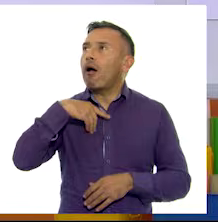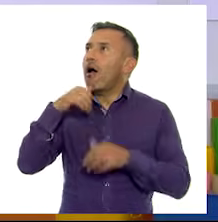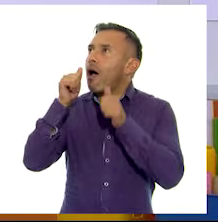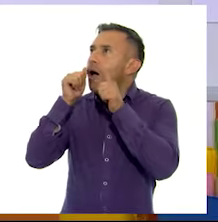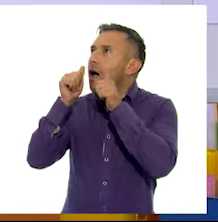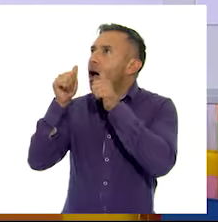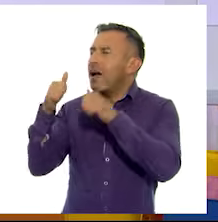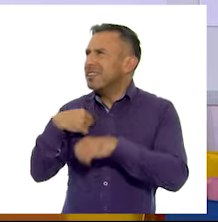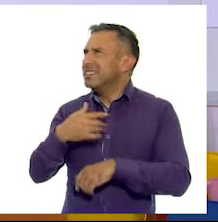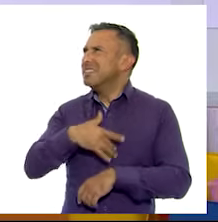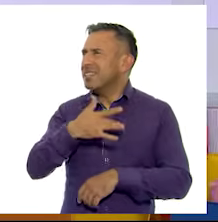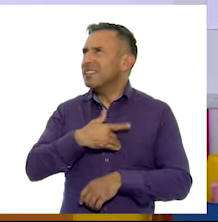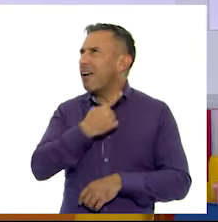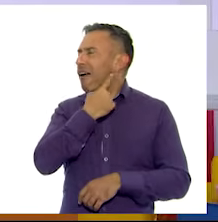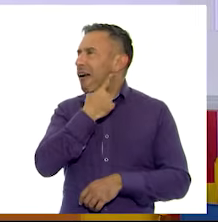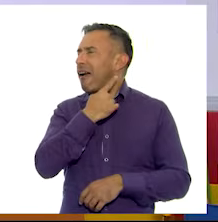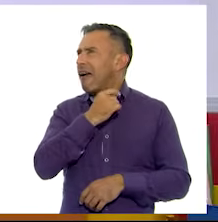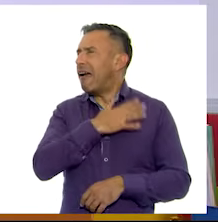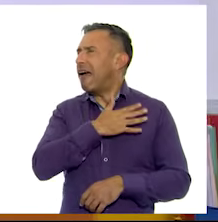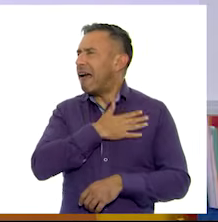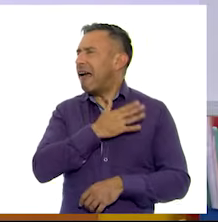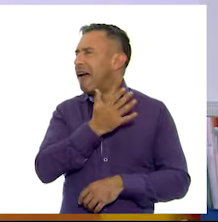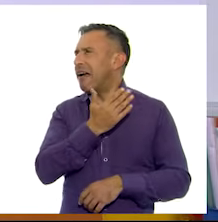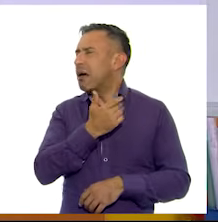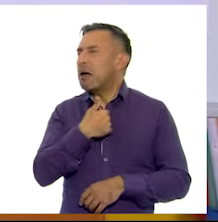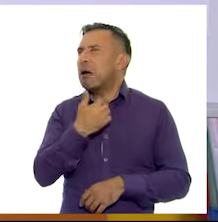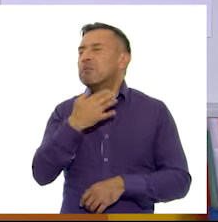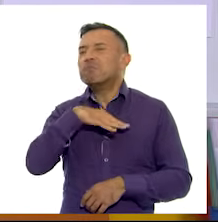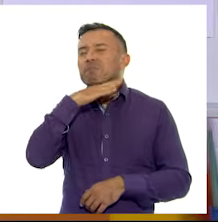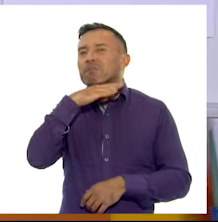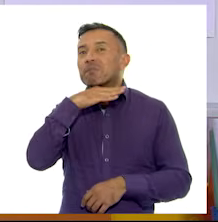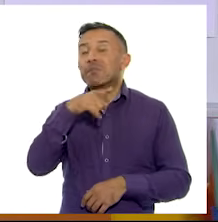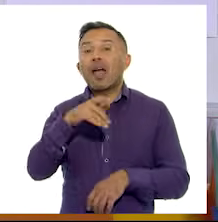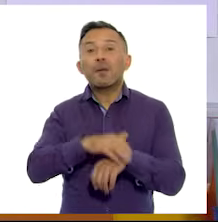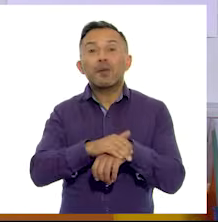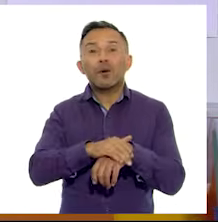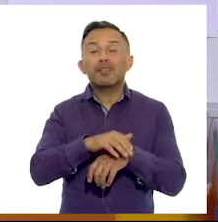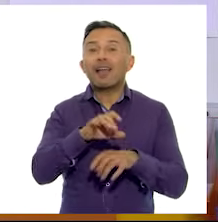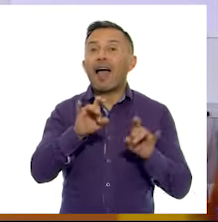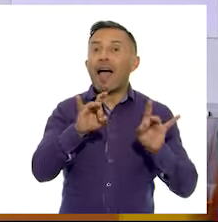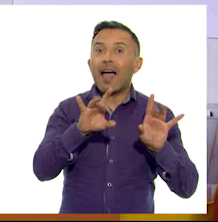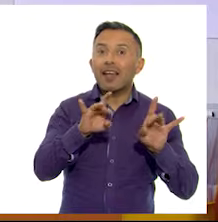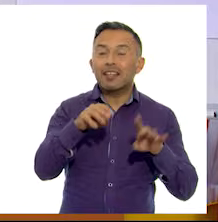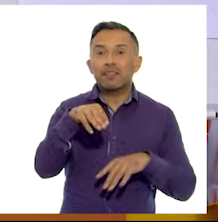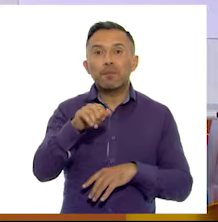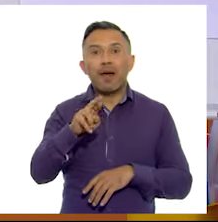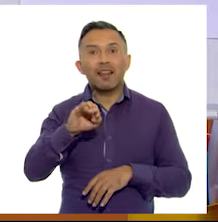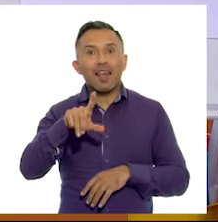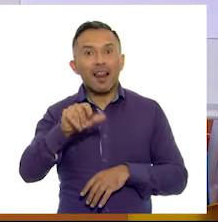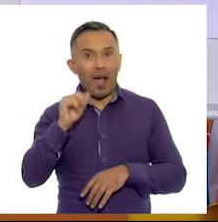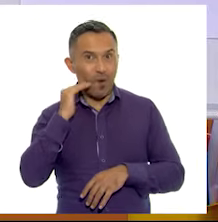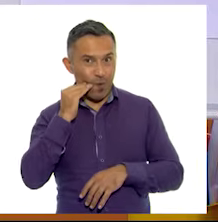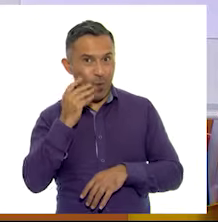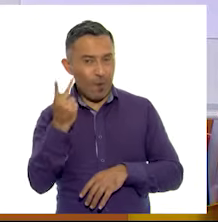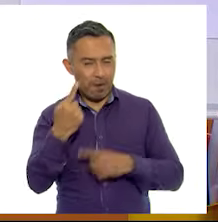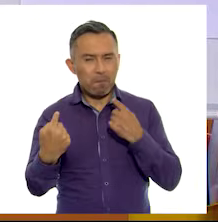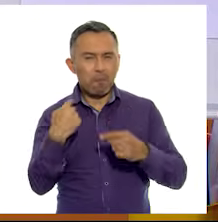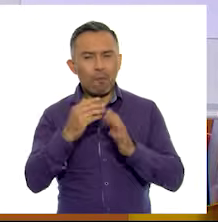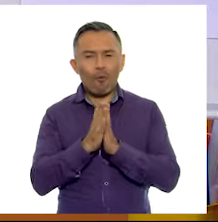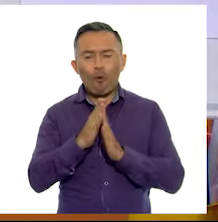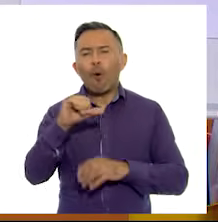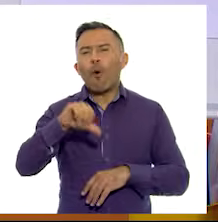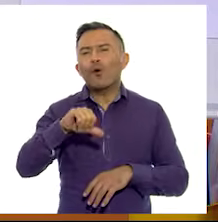escuché a lo lejos, pero ¿qué crees que mis amigas Ángeles y Mariela me pidieron que hoy hiciera práctica de trazos